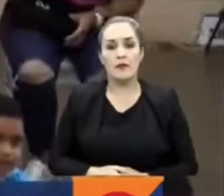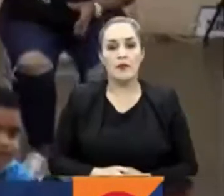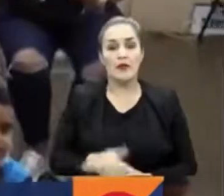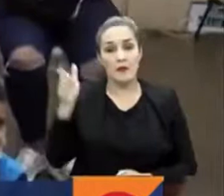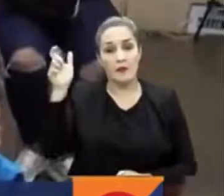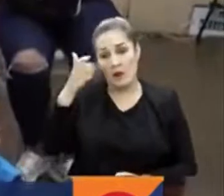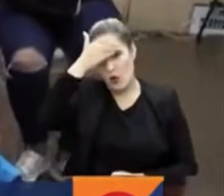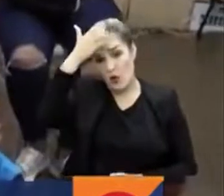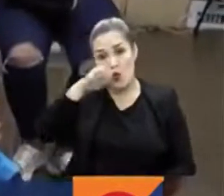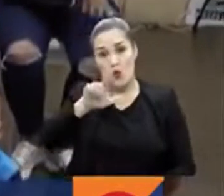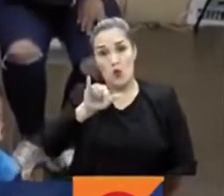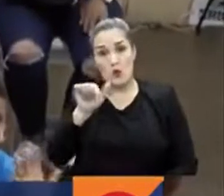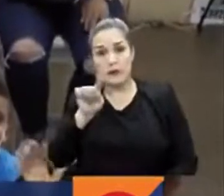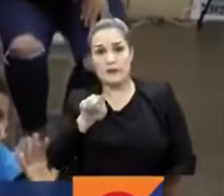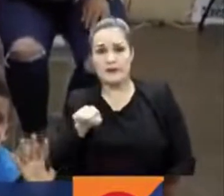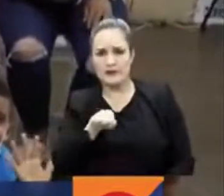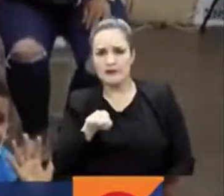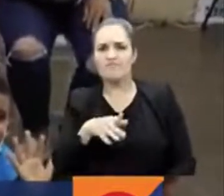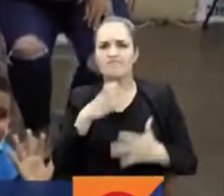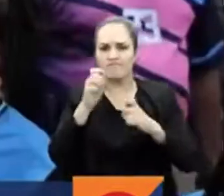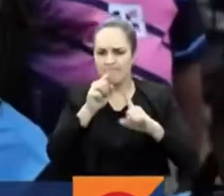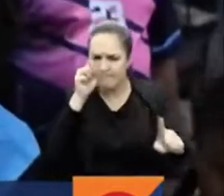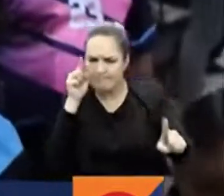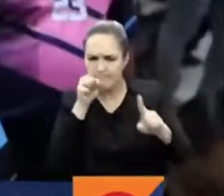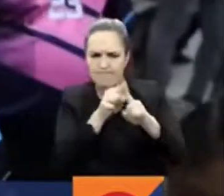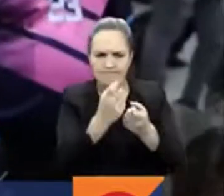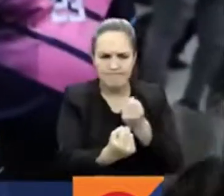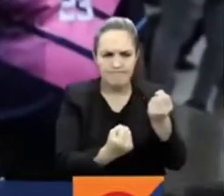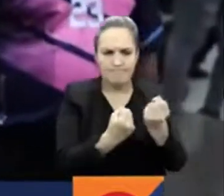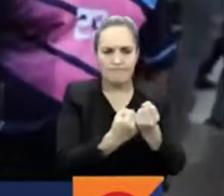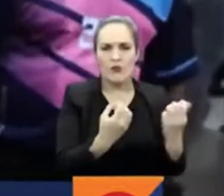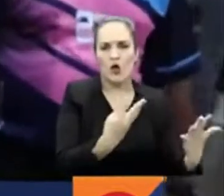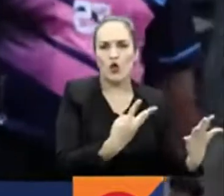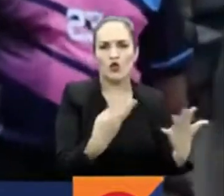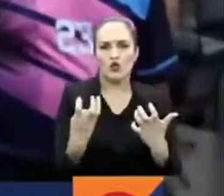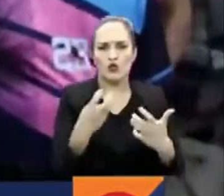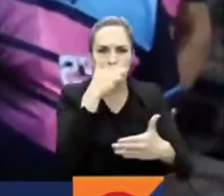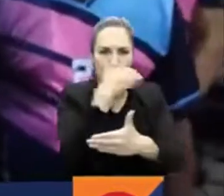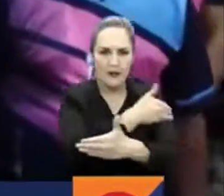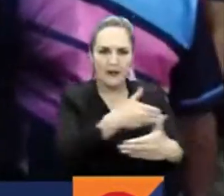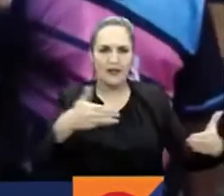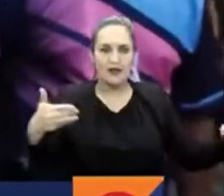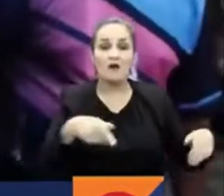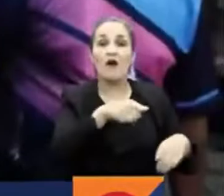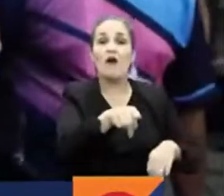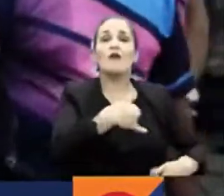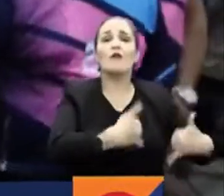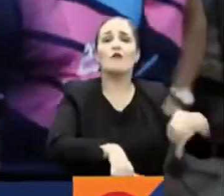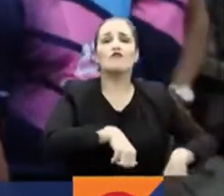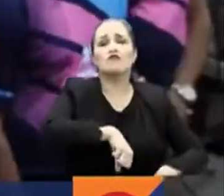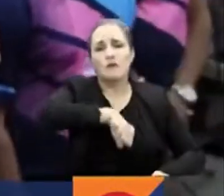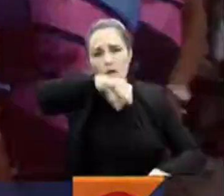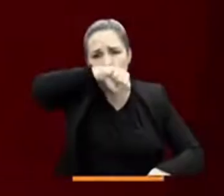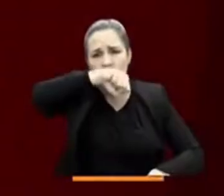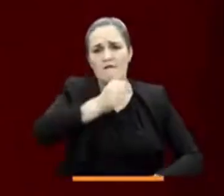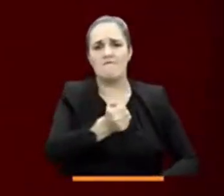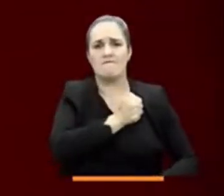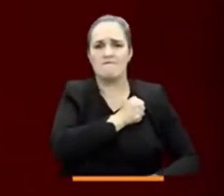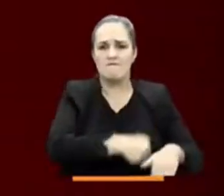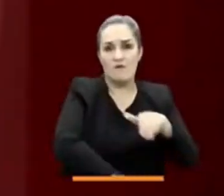para beneficiar unos 800 menores de edad amantes del fútbol en su departamento.